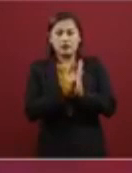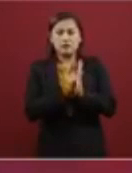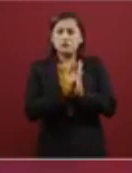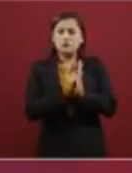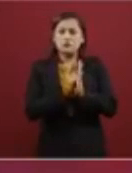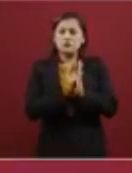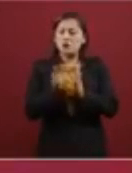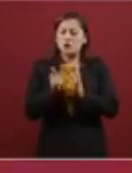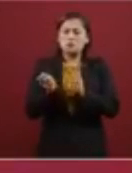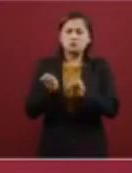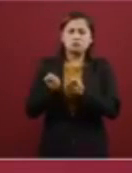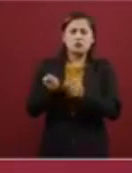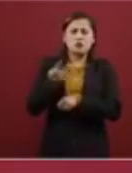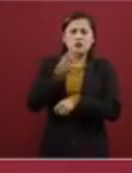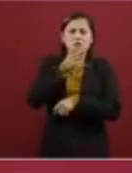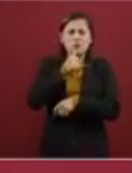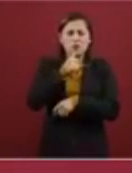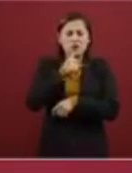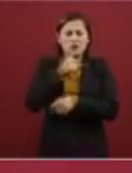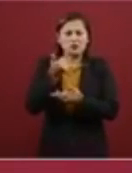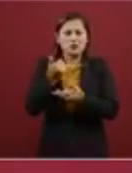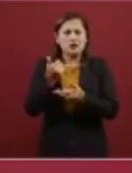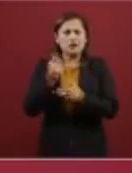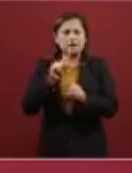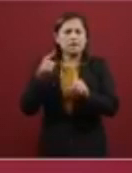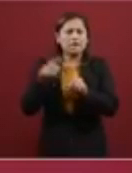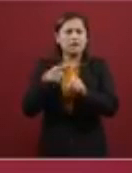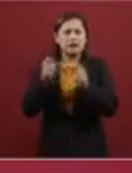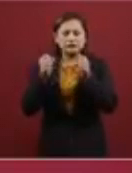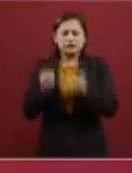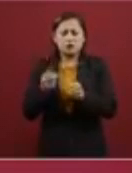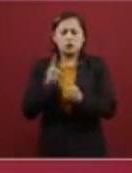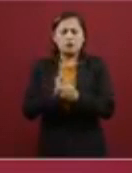estaban facultados para actuar en materia de seguridad pública.